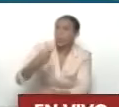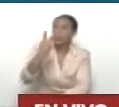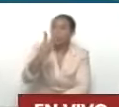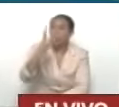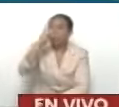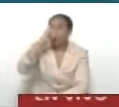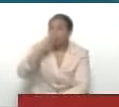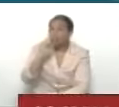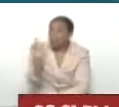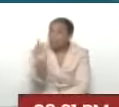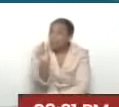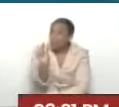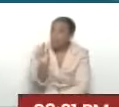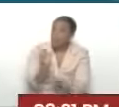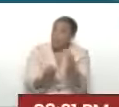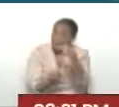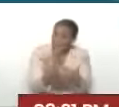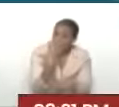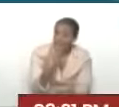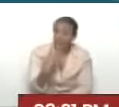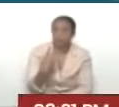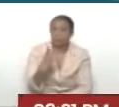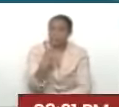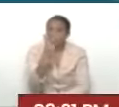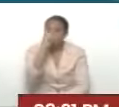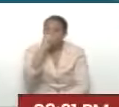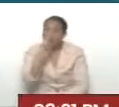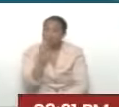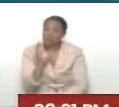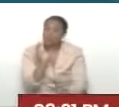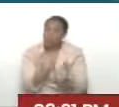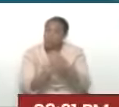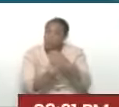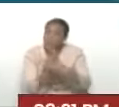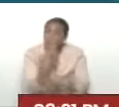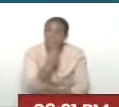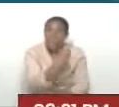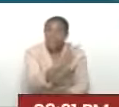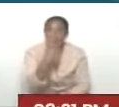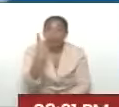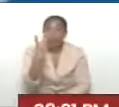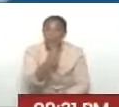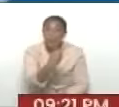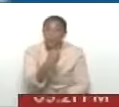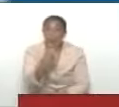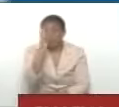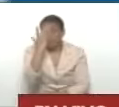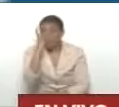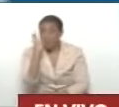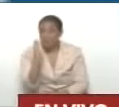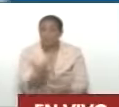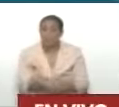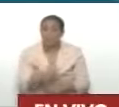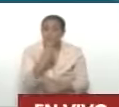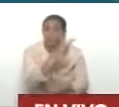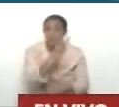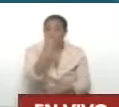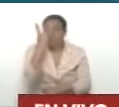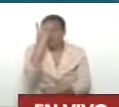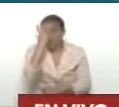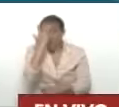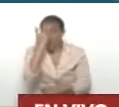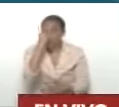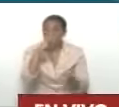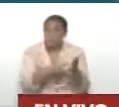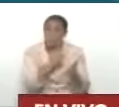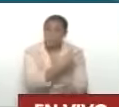cortos años que tiene el fondo, no tiene uno, ya cumplimos dos años, el 2-2 del 22, vamos creciendo, vamos es así, 2-2 del 22.